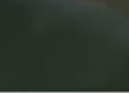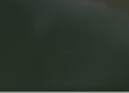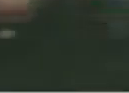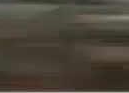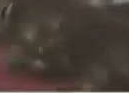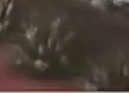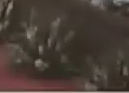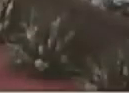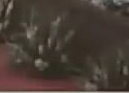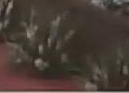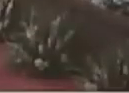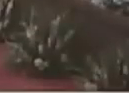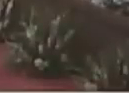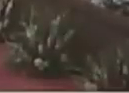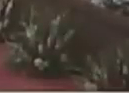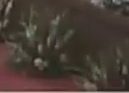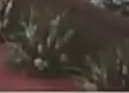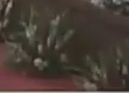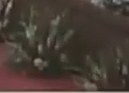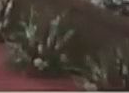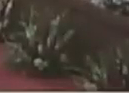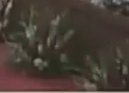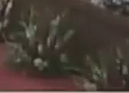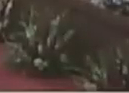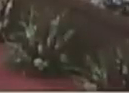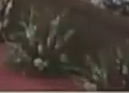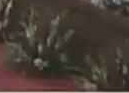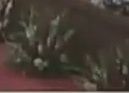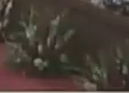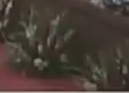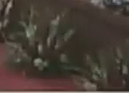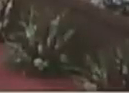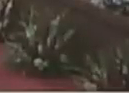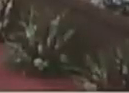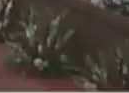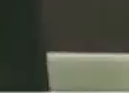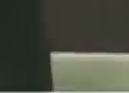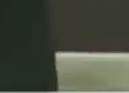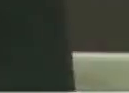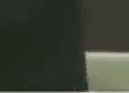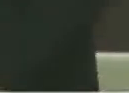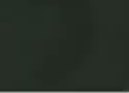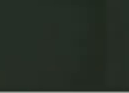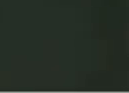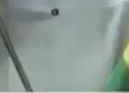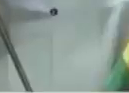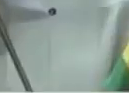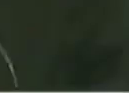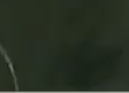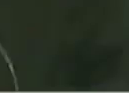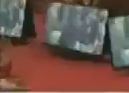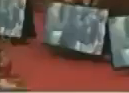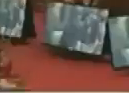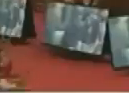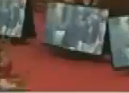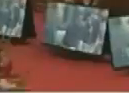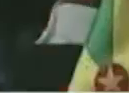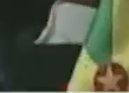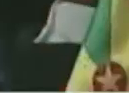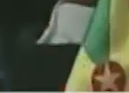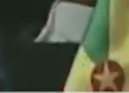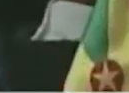cooperación regional del ALBA TCP cuenta con la participación de 10 naciones del sur, entre las que se integran Cuba, Bolivia, Nicaragua, San